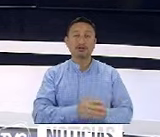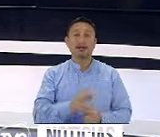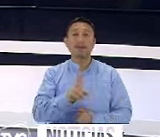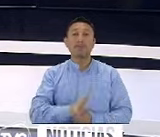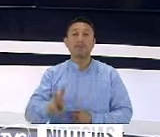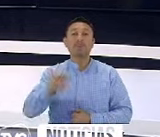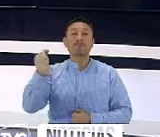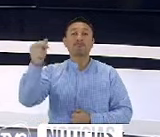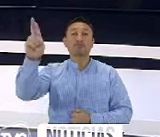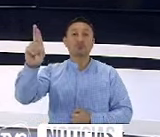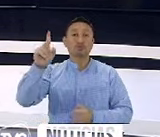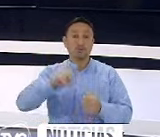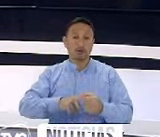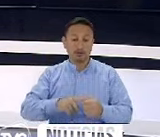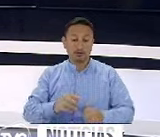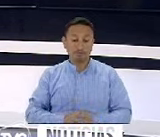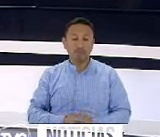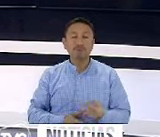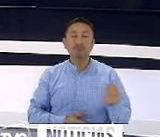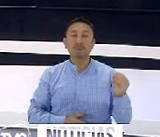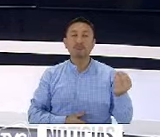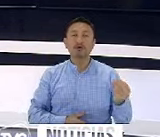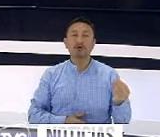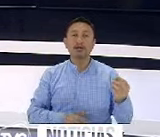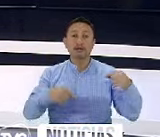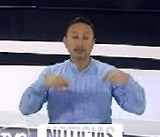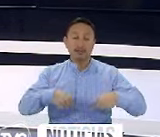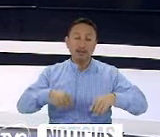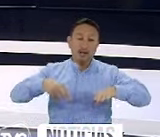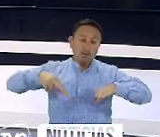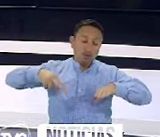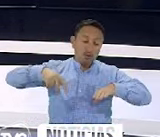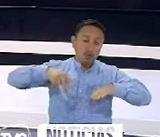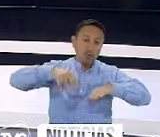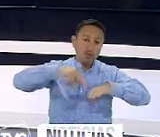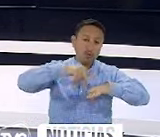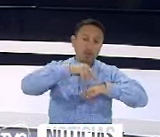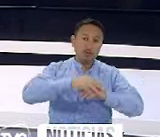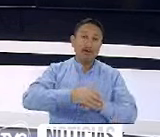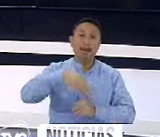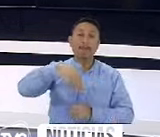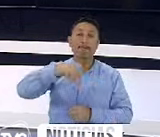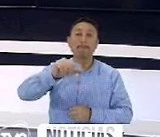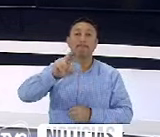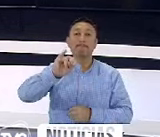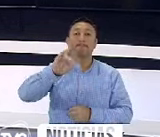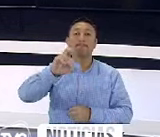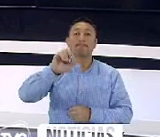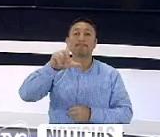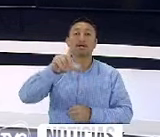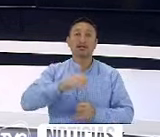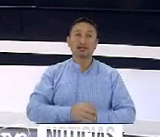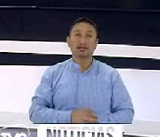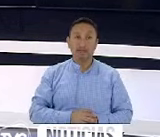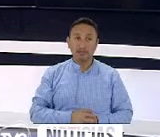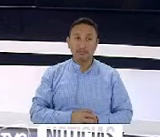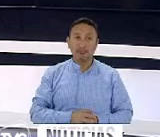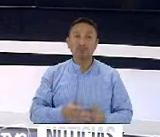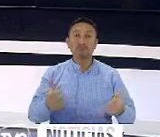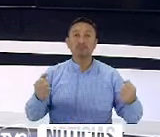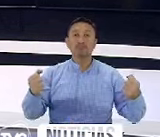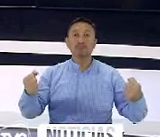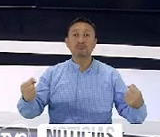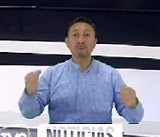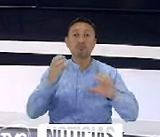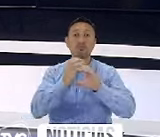Quito. Un joven que cruzaba la intersección de la avenida Mariscal Sucre y Taviazo fue atropellado por un bus del